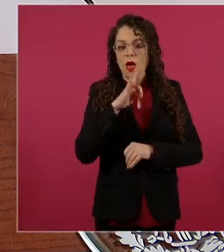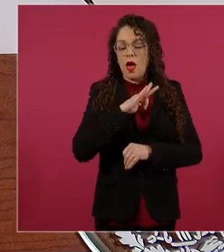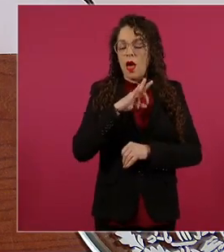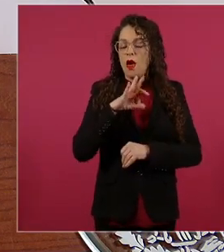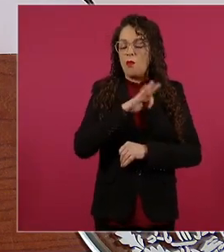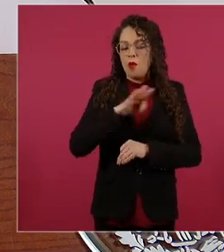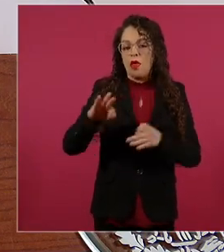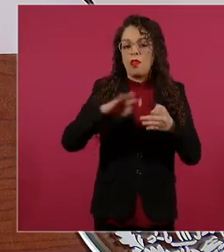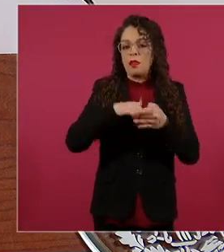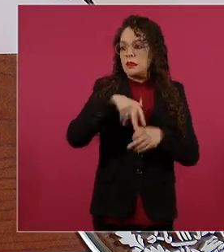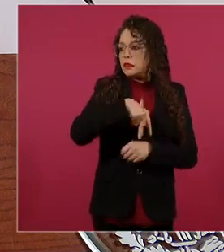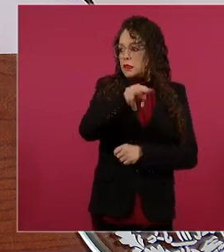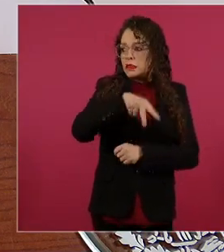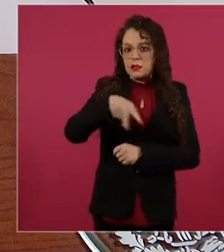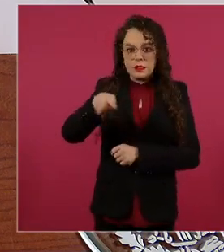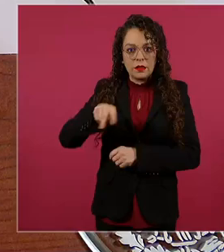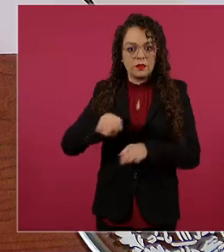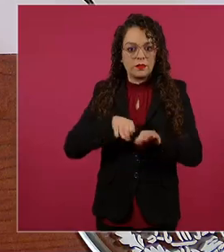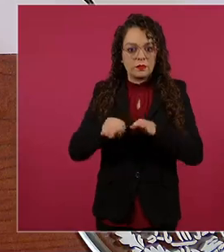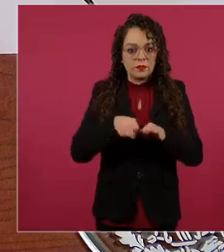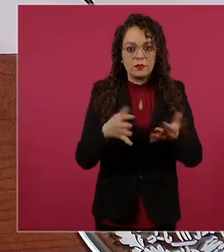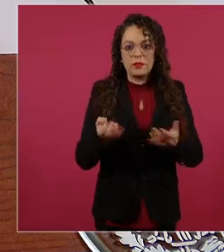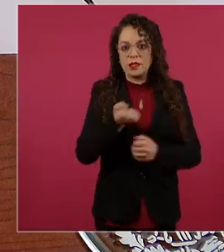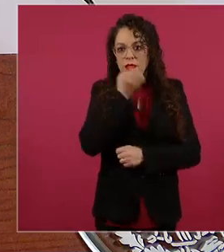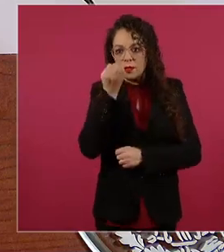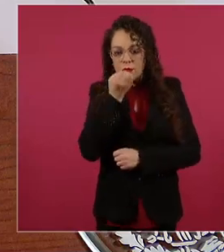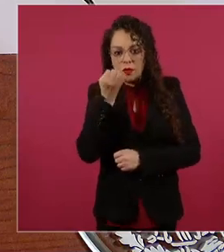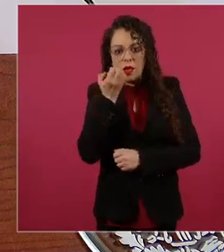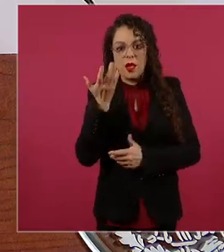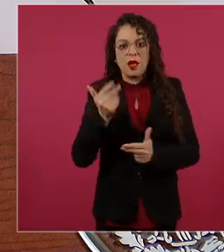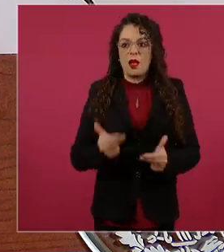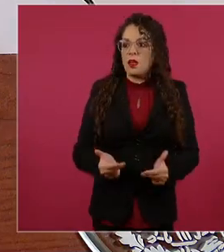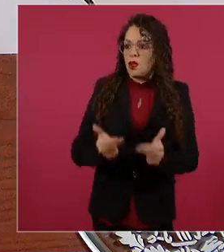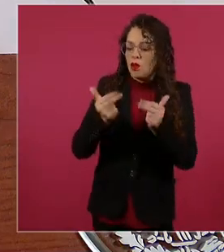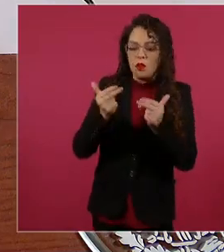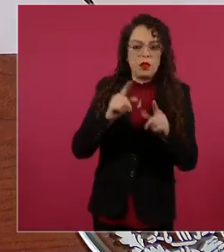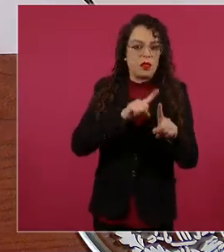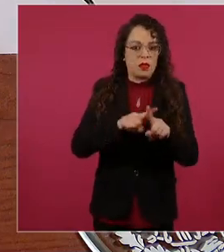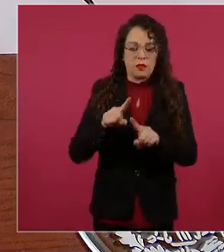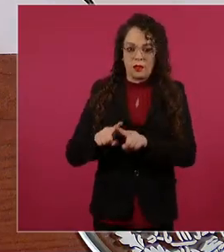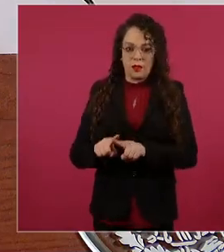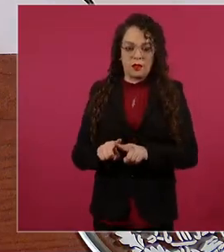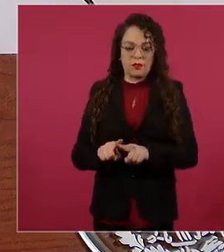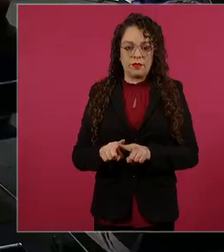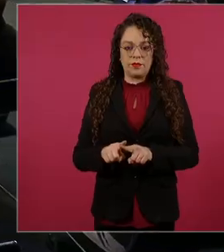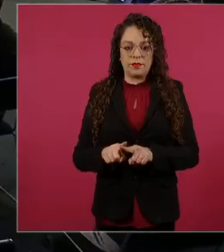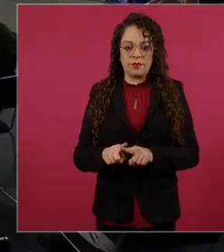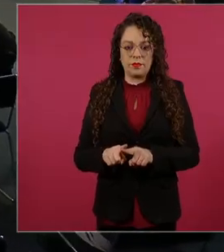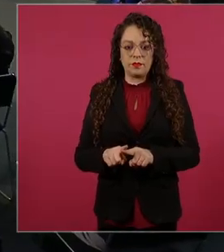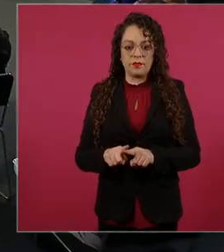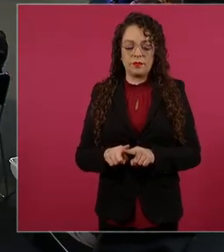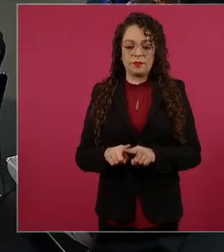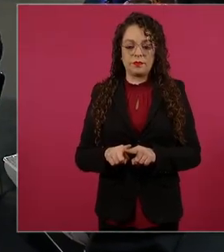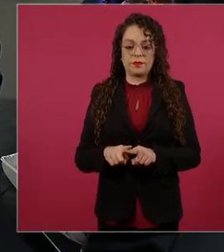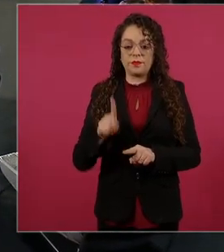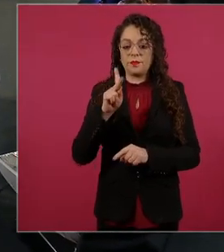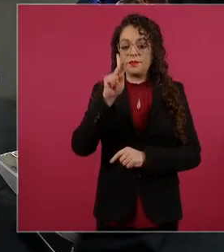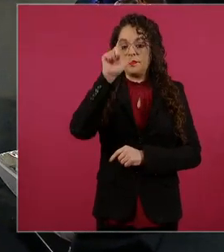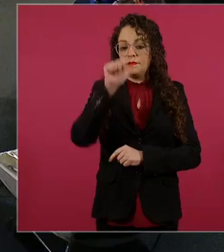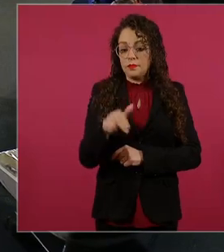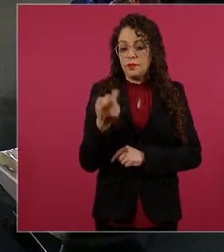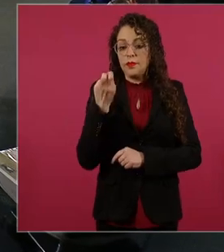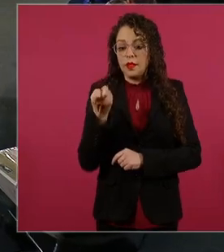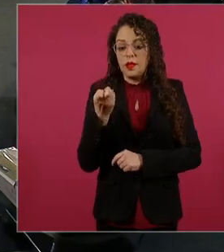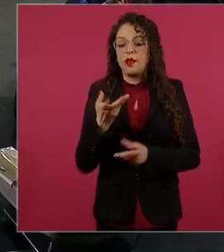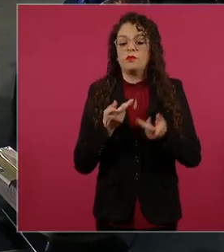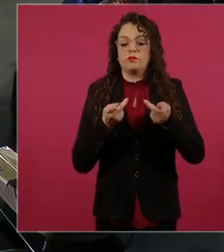es cercanos a escuelas, a comercios, trabajo. Entonces, este plan se está elaborando, se